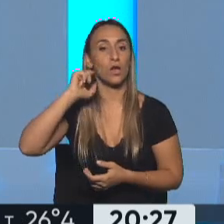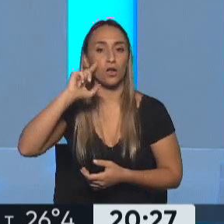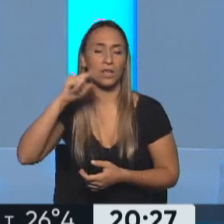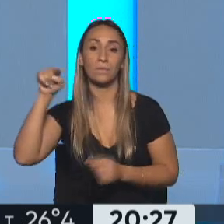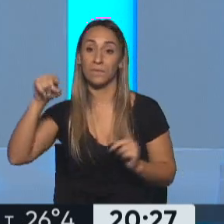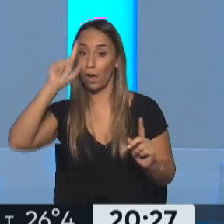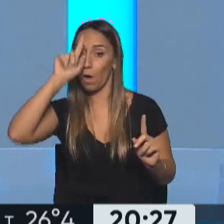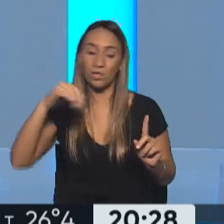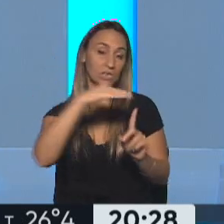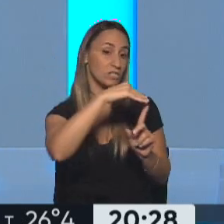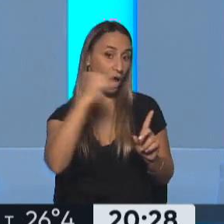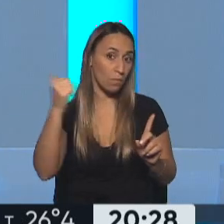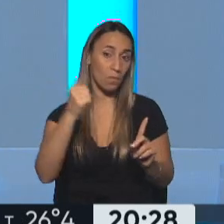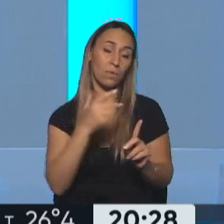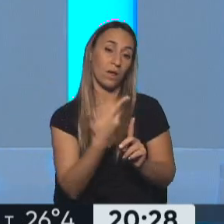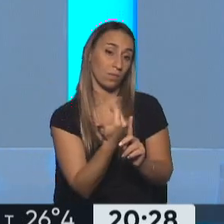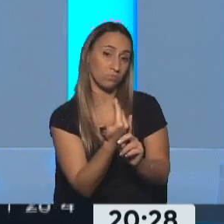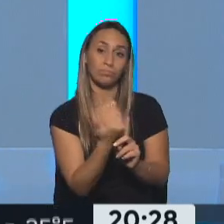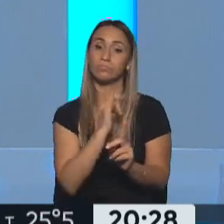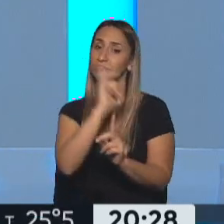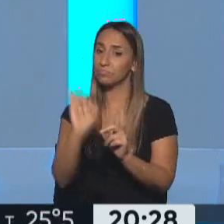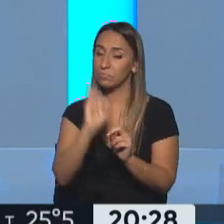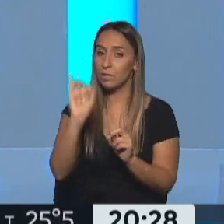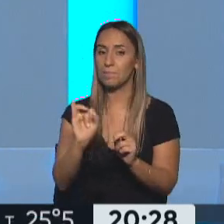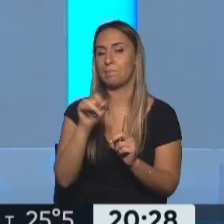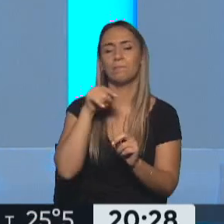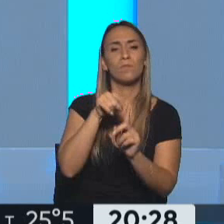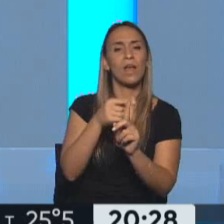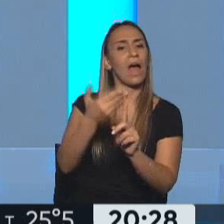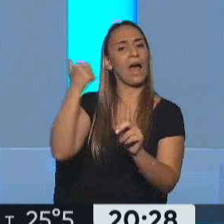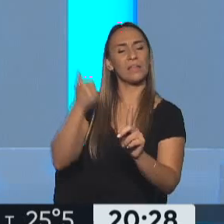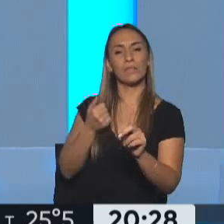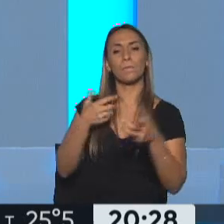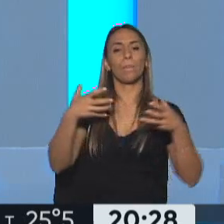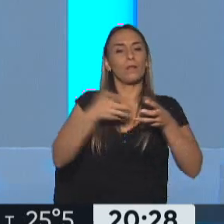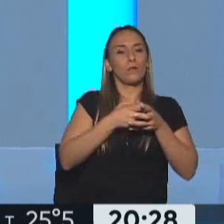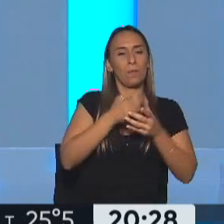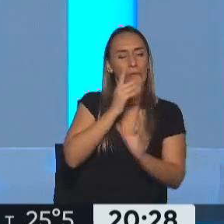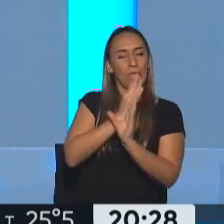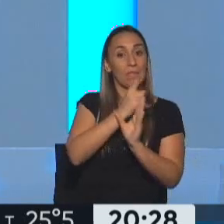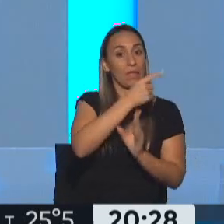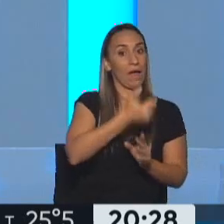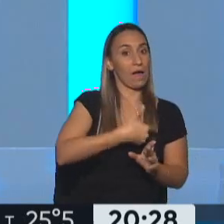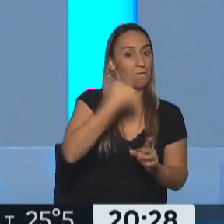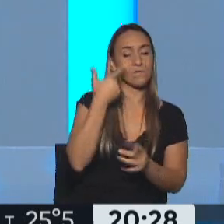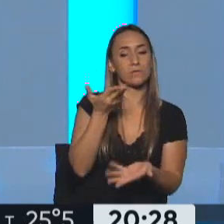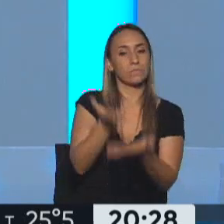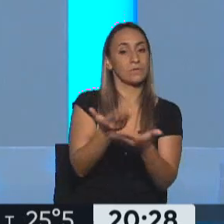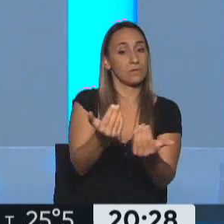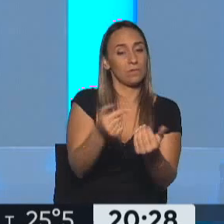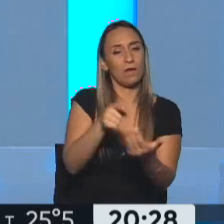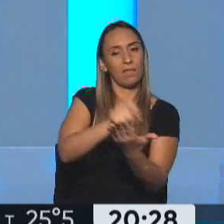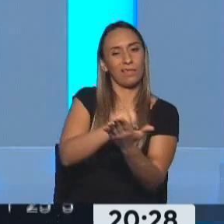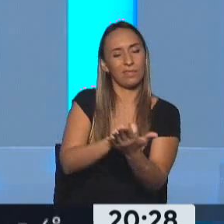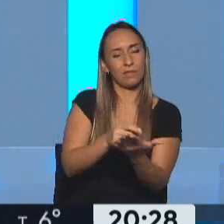que lo habían ido a ver espías de la AFI para pedirle, con un borrador incluso, que pusiera preso a Pablo